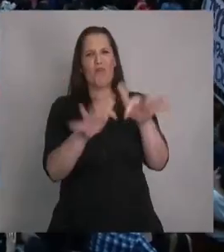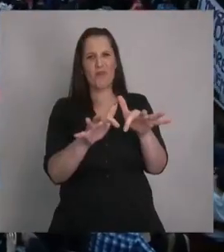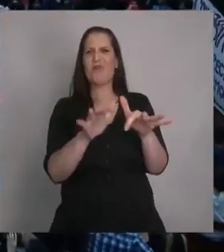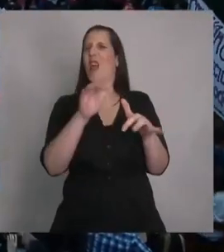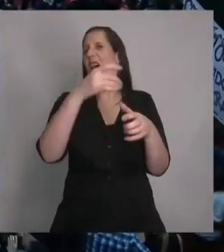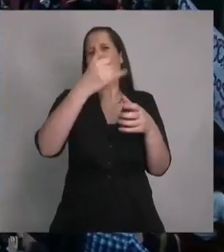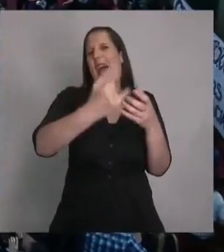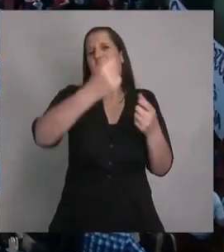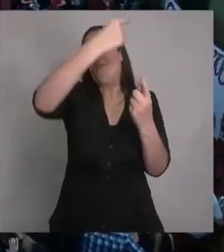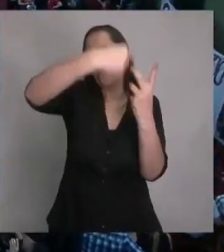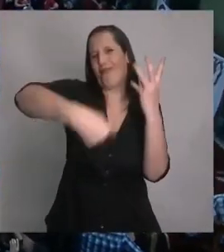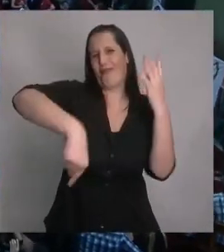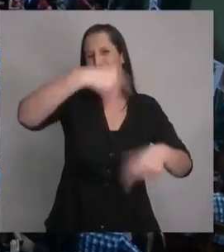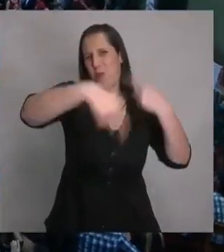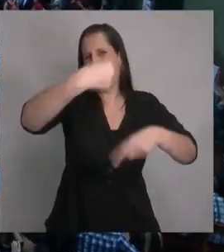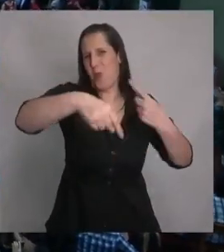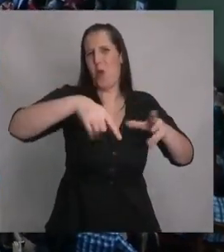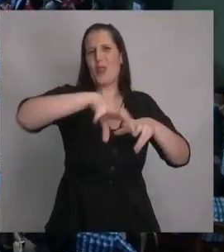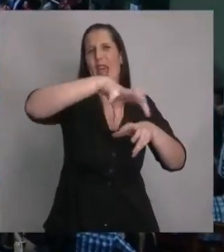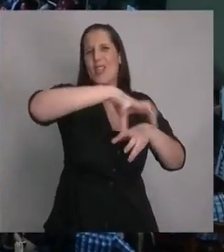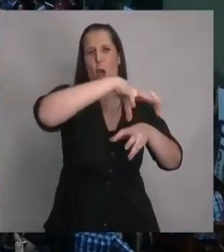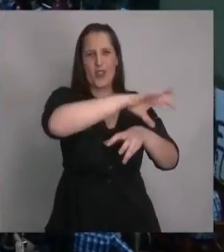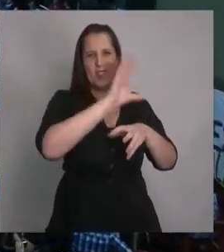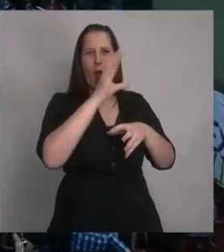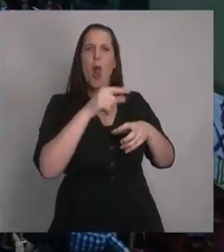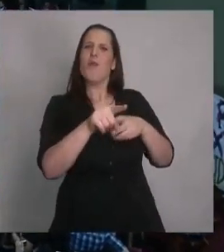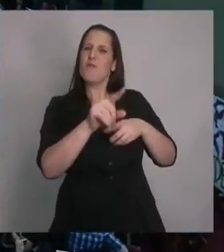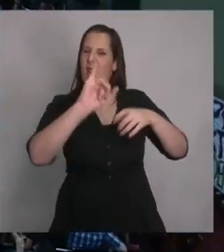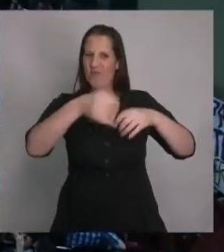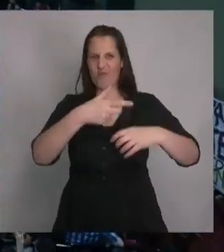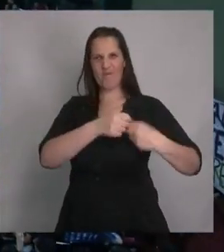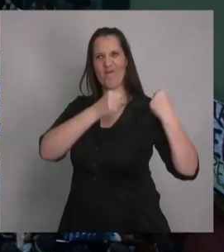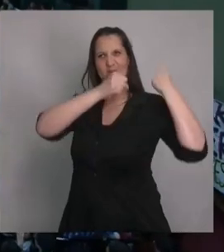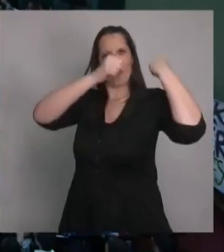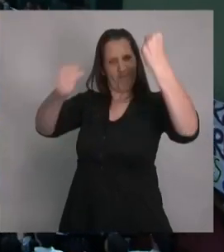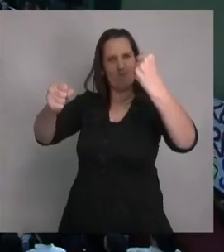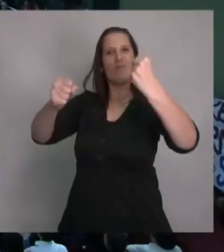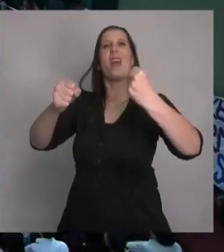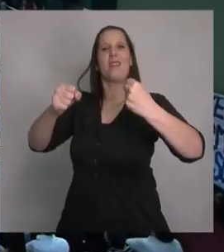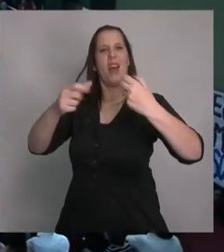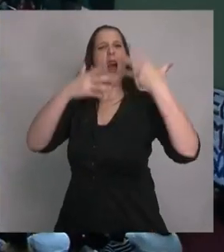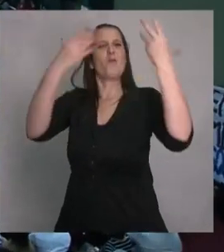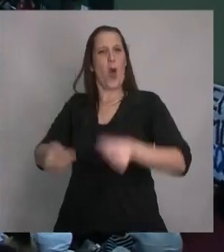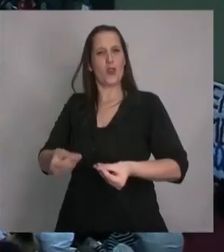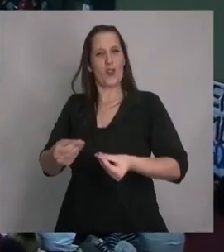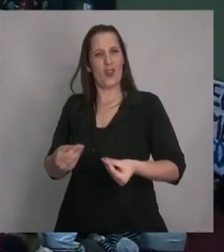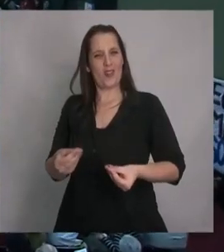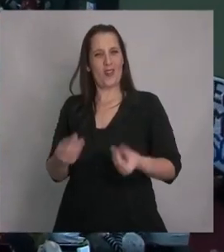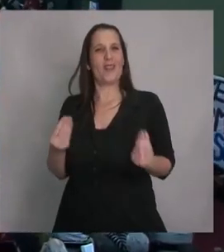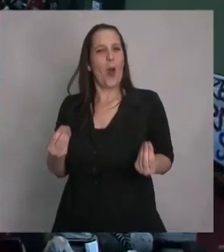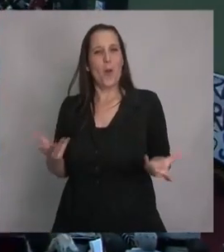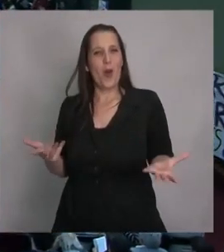diversidad en las regiones de Colombia a levantar esta bandera de la Colombia humana? ¿Qué fue